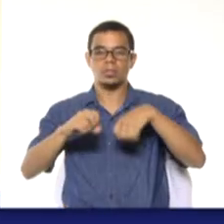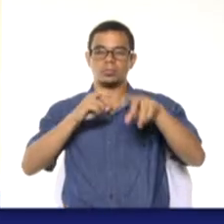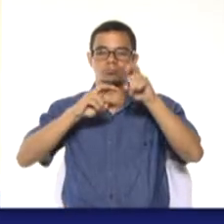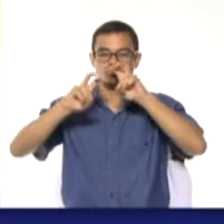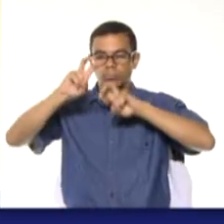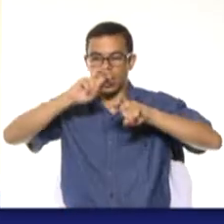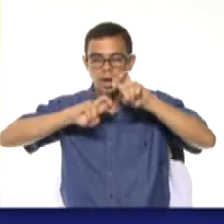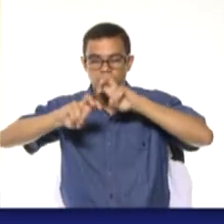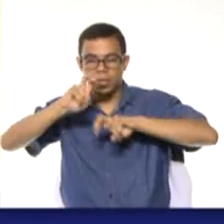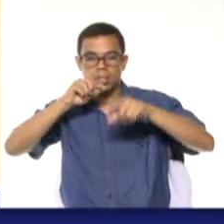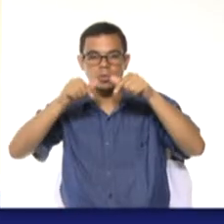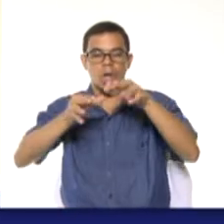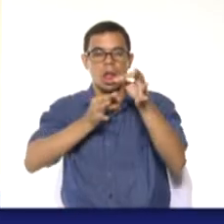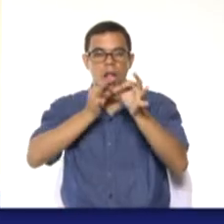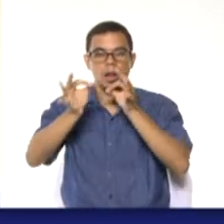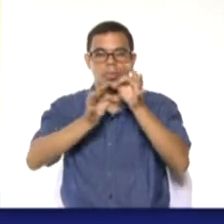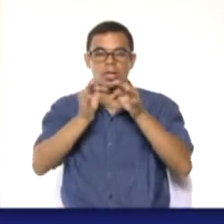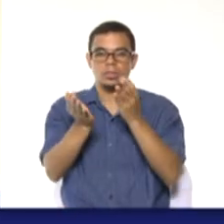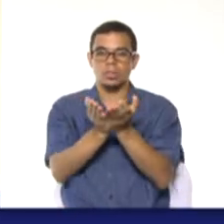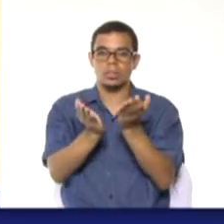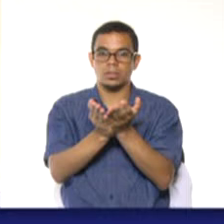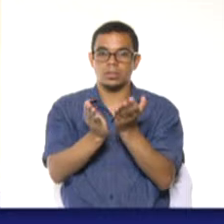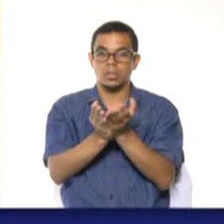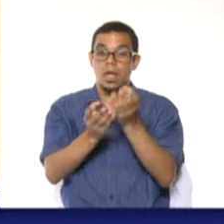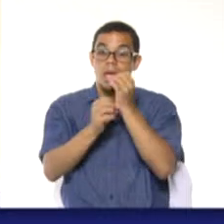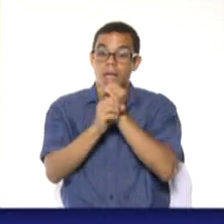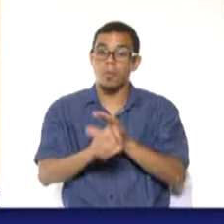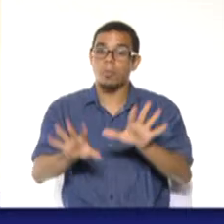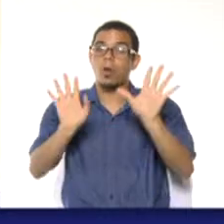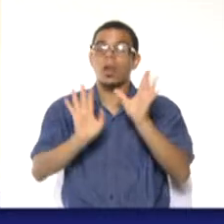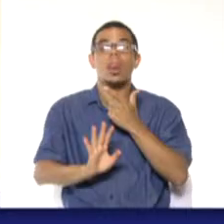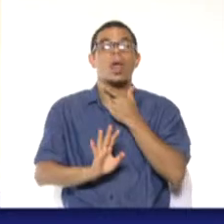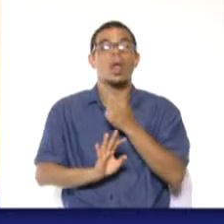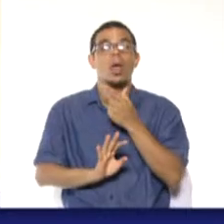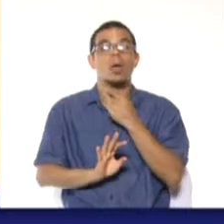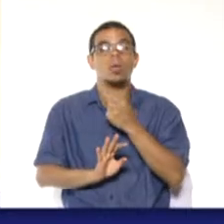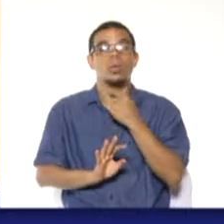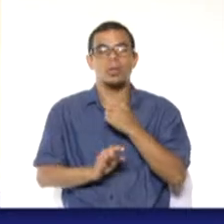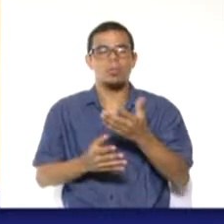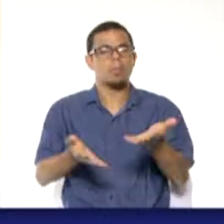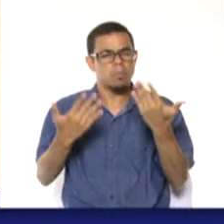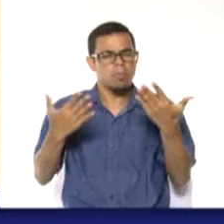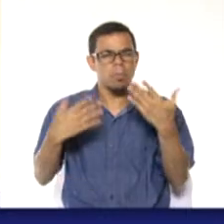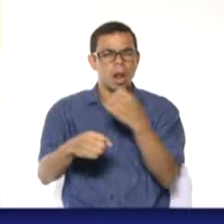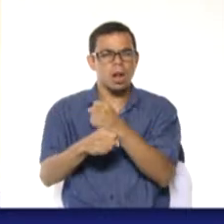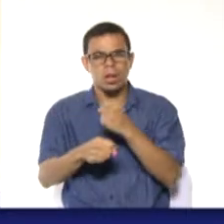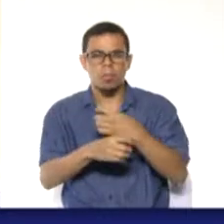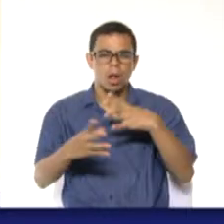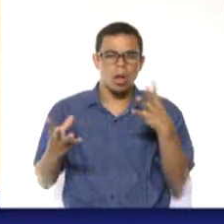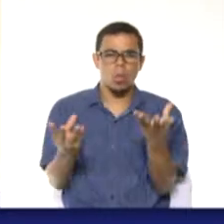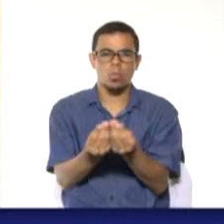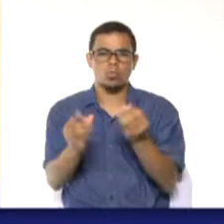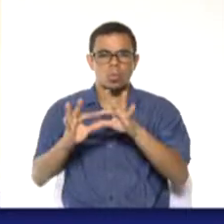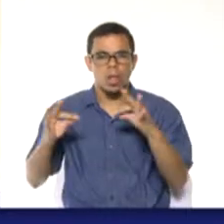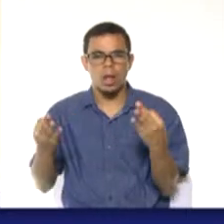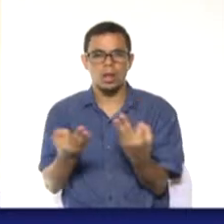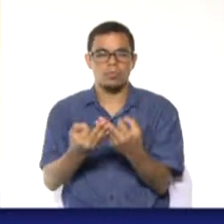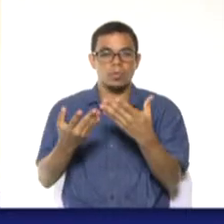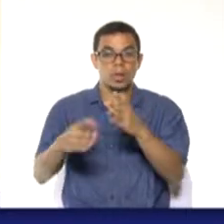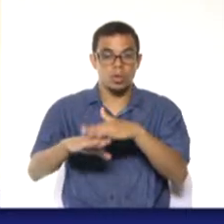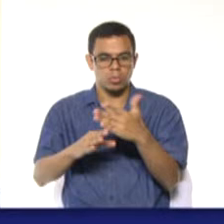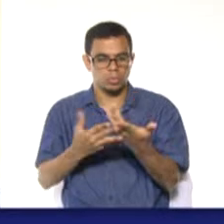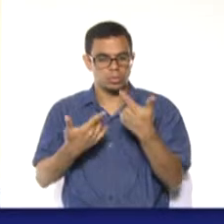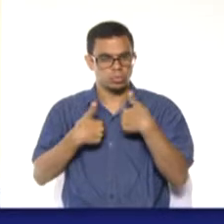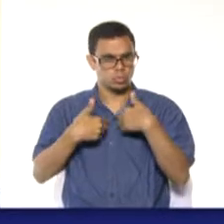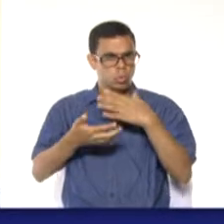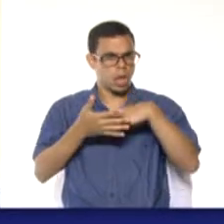nosotros adquirimos hoy en nuestra clase. Espero que les haya servido de ayuda y vamos a trabajar conjuntamente con toda la familia, porque no solamente